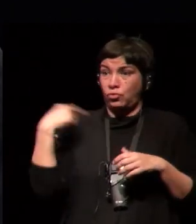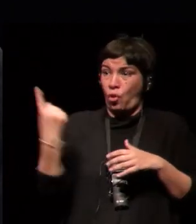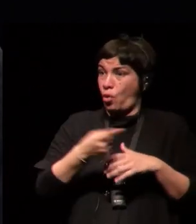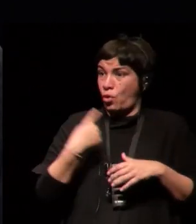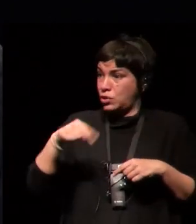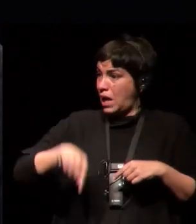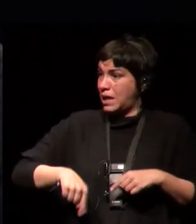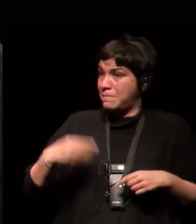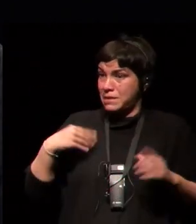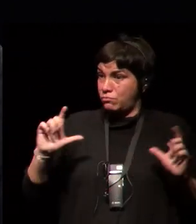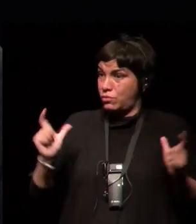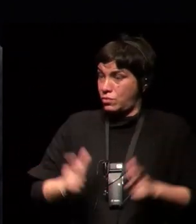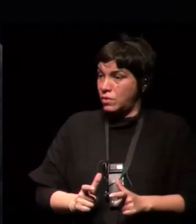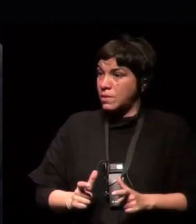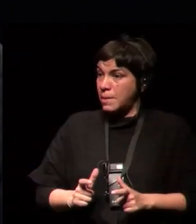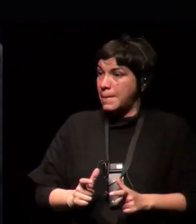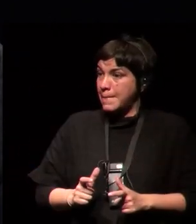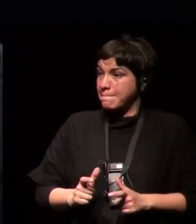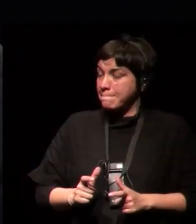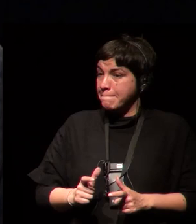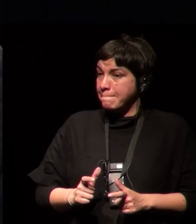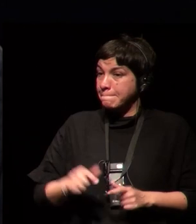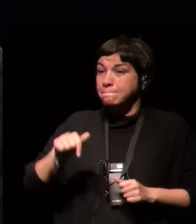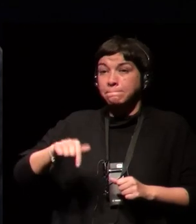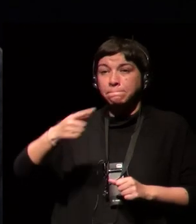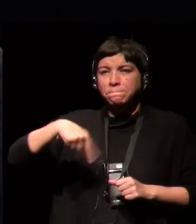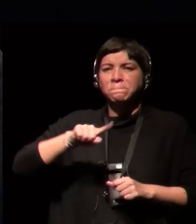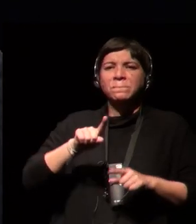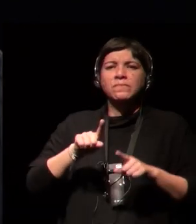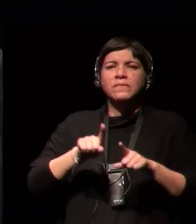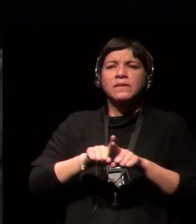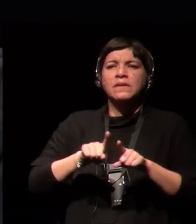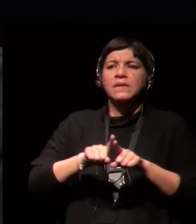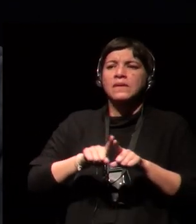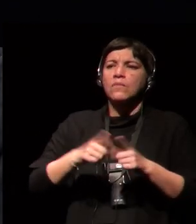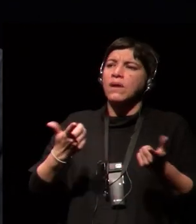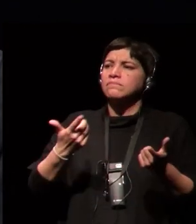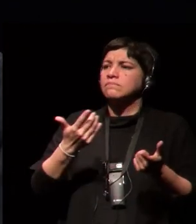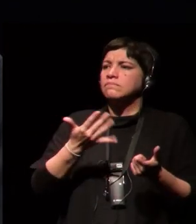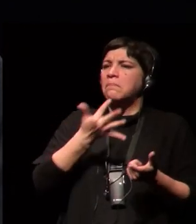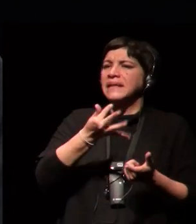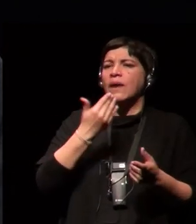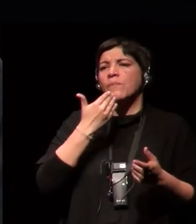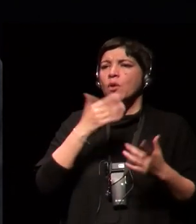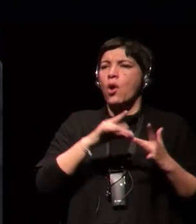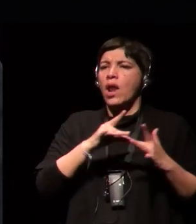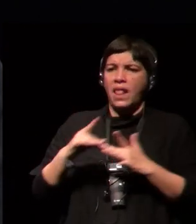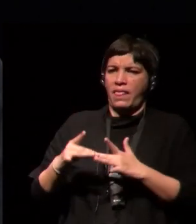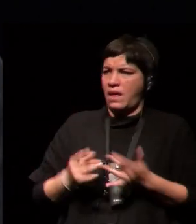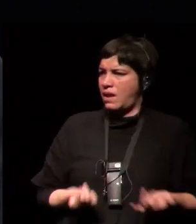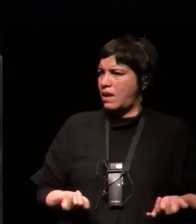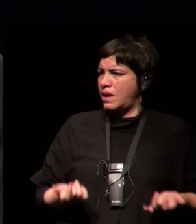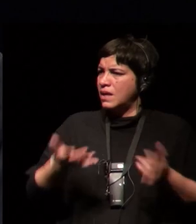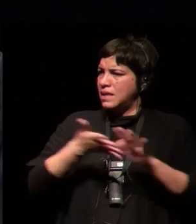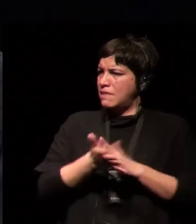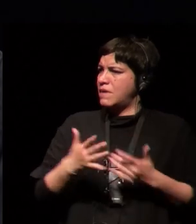nosotros estamos en la posición ventajosa de ser líderes, así que podemos cerciorarnos de que se puedan incluir todas las